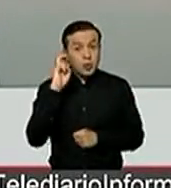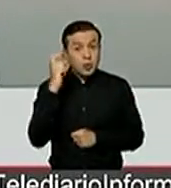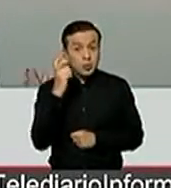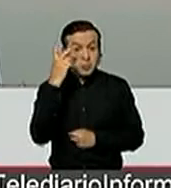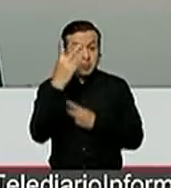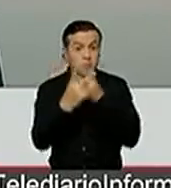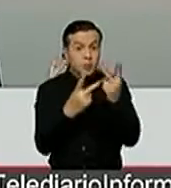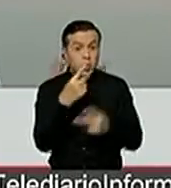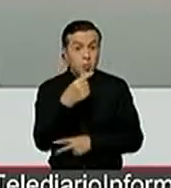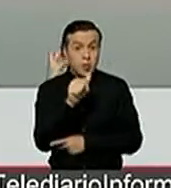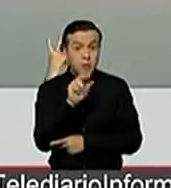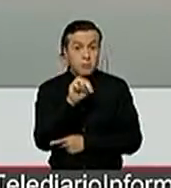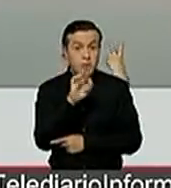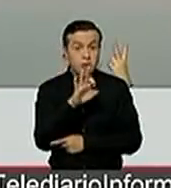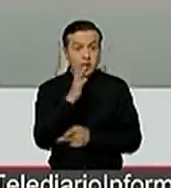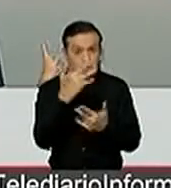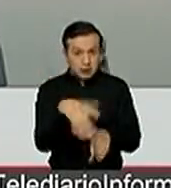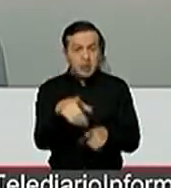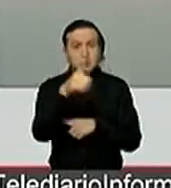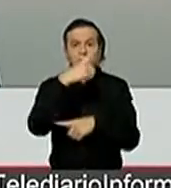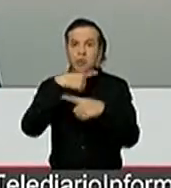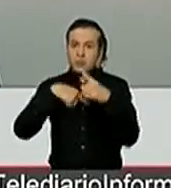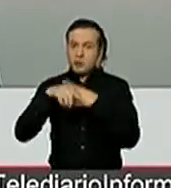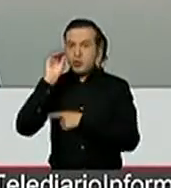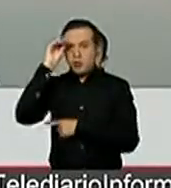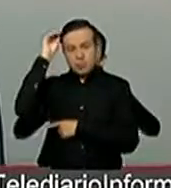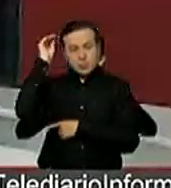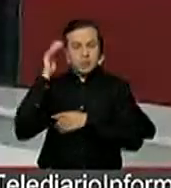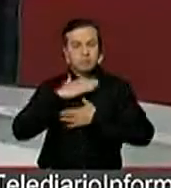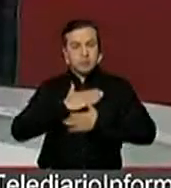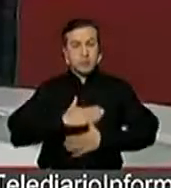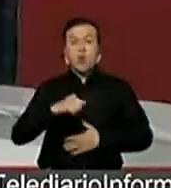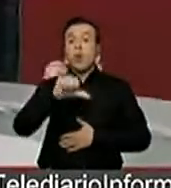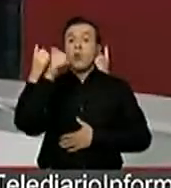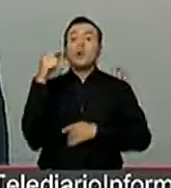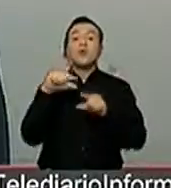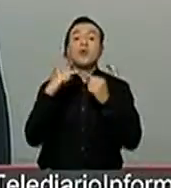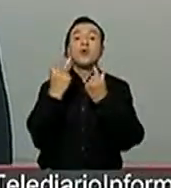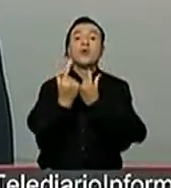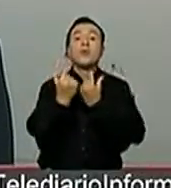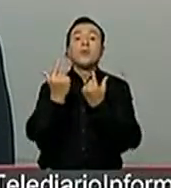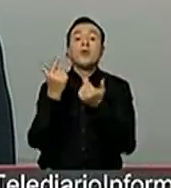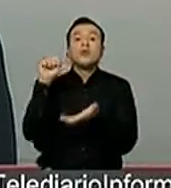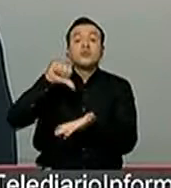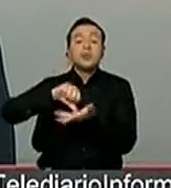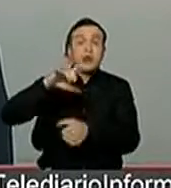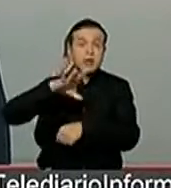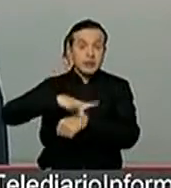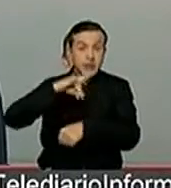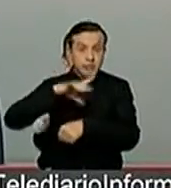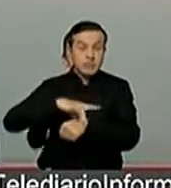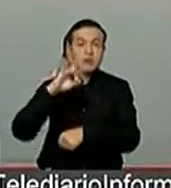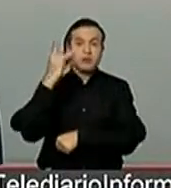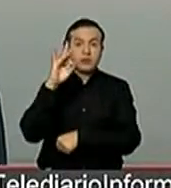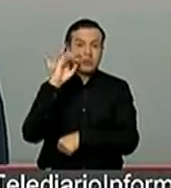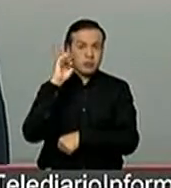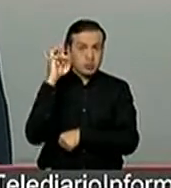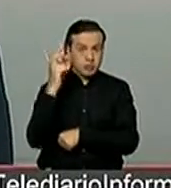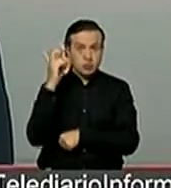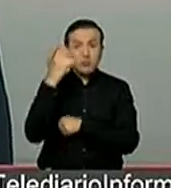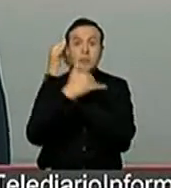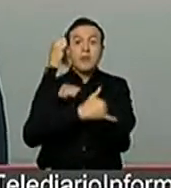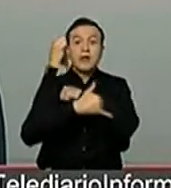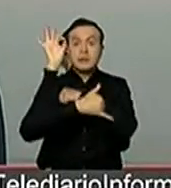y que ya por fin están en la ciudad de Riobamba. Teníamos otro grupo también que estaba en Quevedo, así que también esos 18 turistas